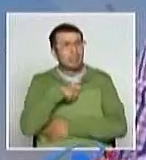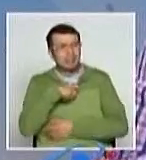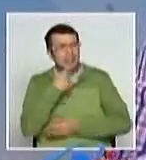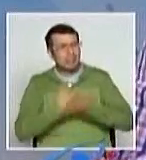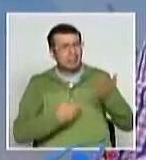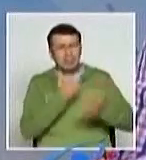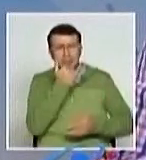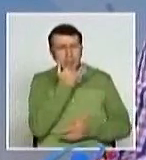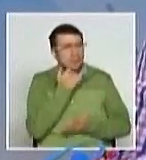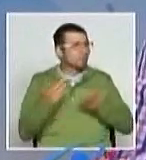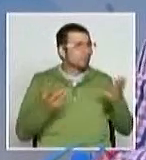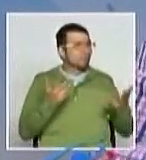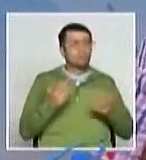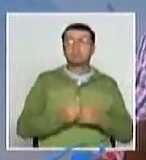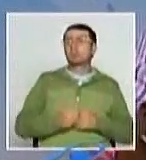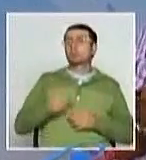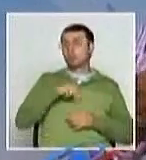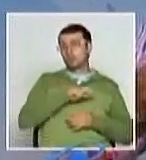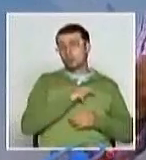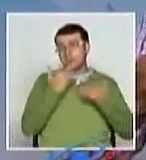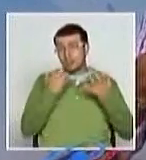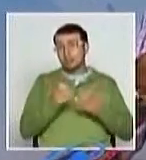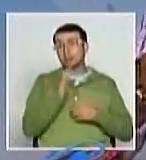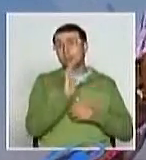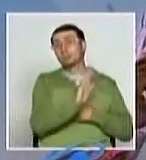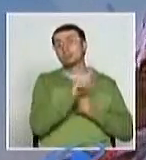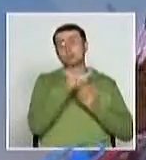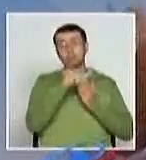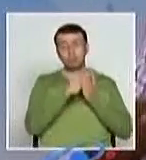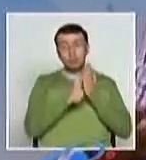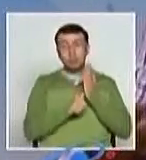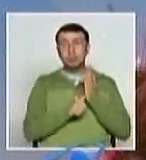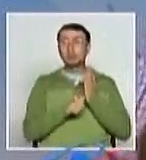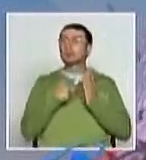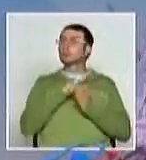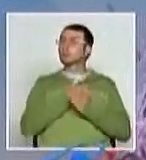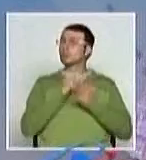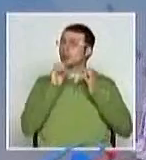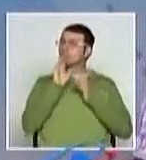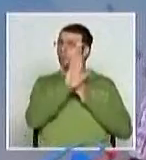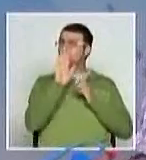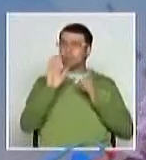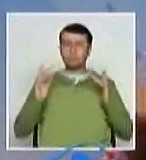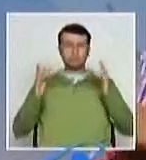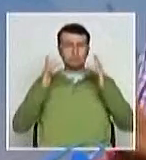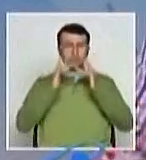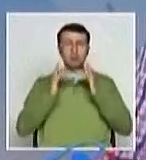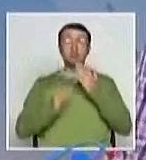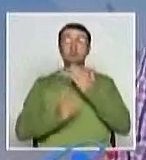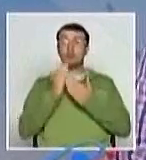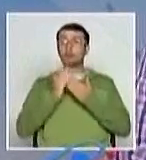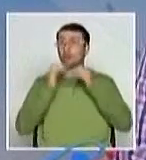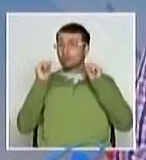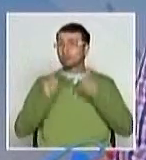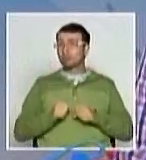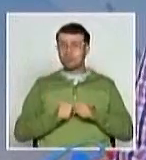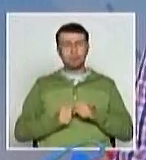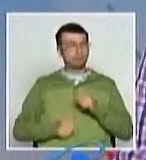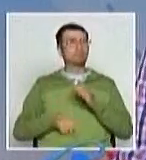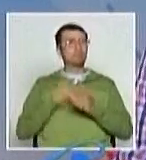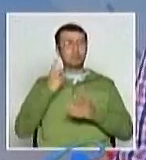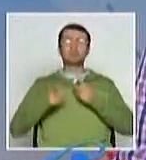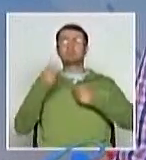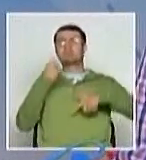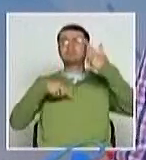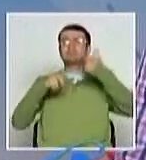queremos que con este programa nosotros les les lleguemos a todos ustedes de una manera así fác didáctica con el tema de la